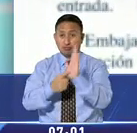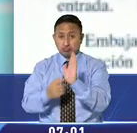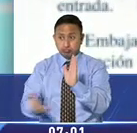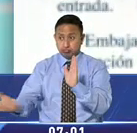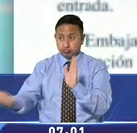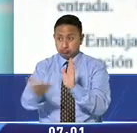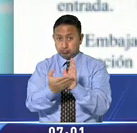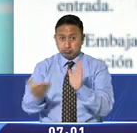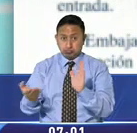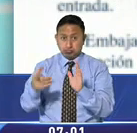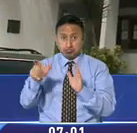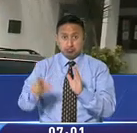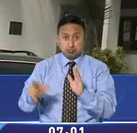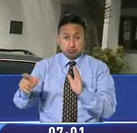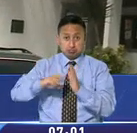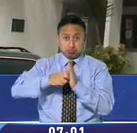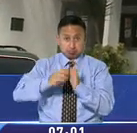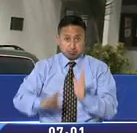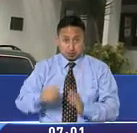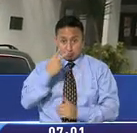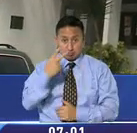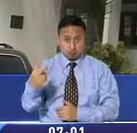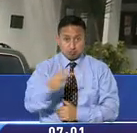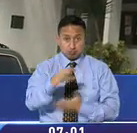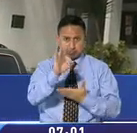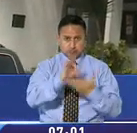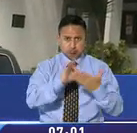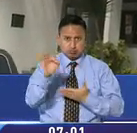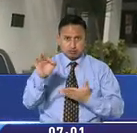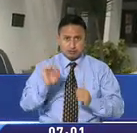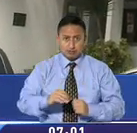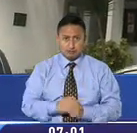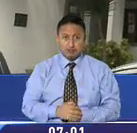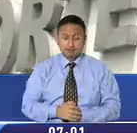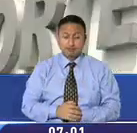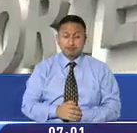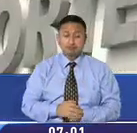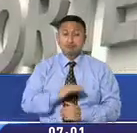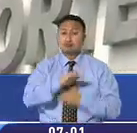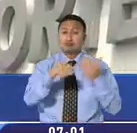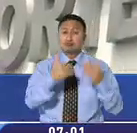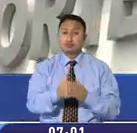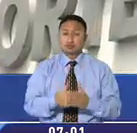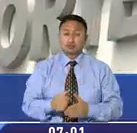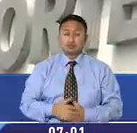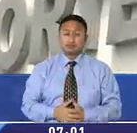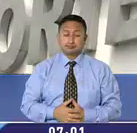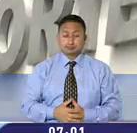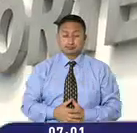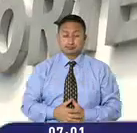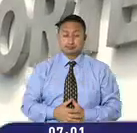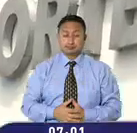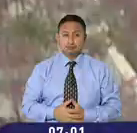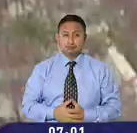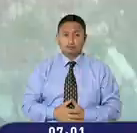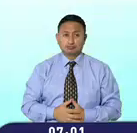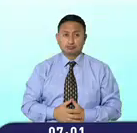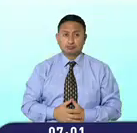estén a disposición de la Contraloría General del Estado para que sean auditadas en cualquier momento.